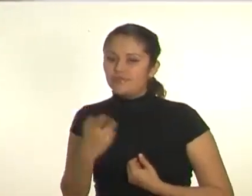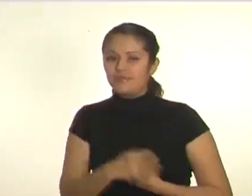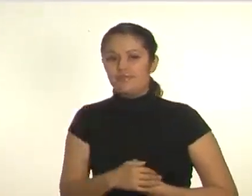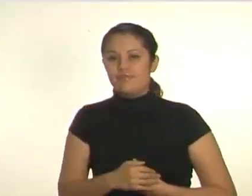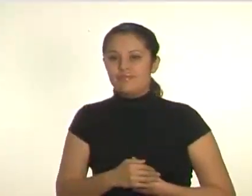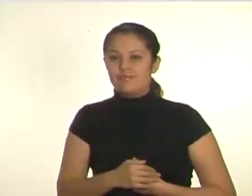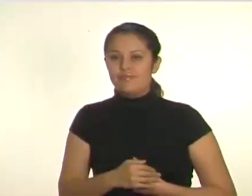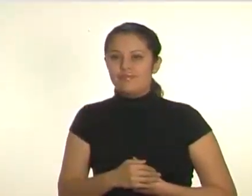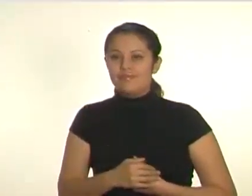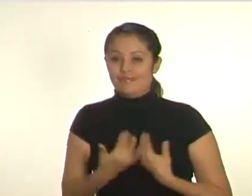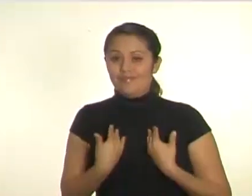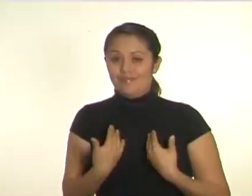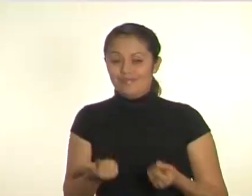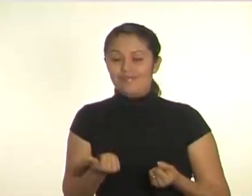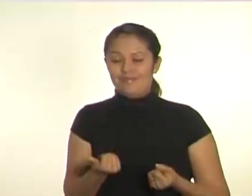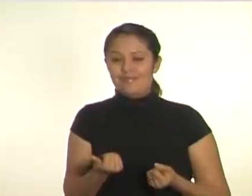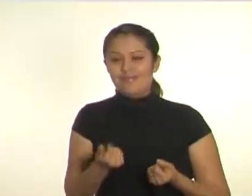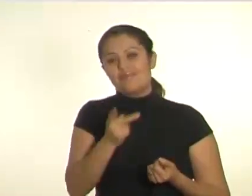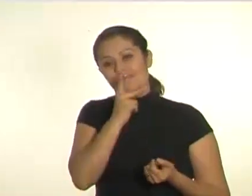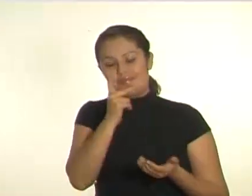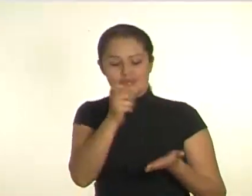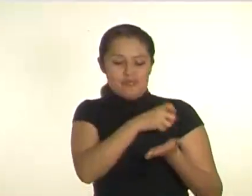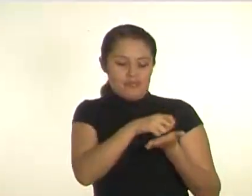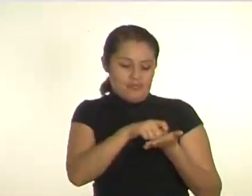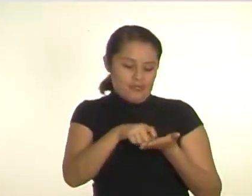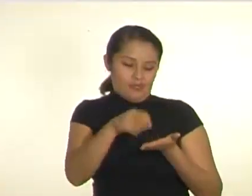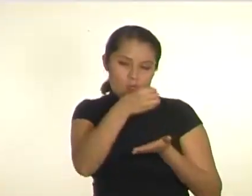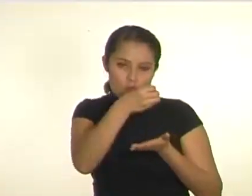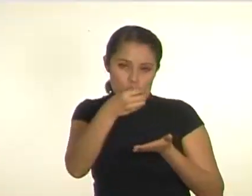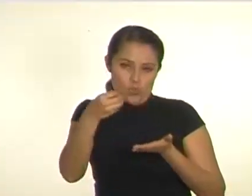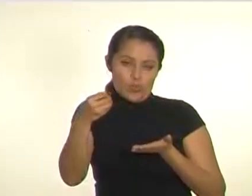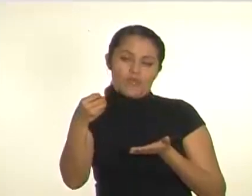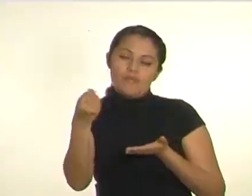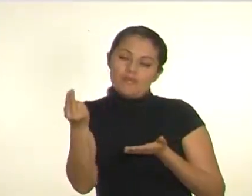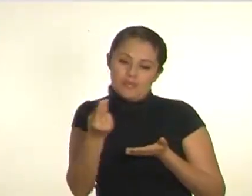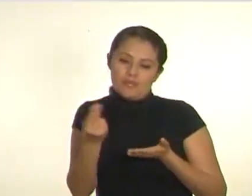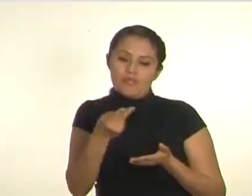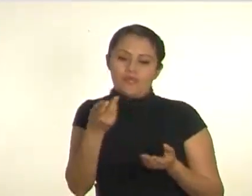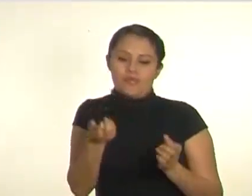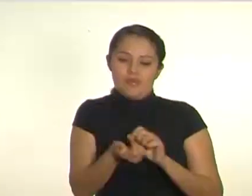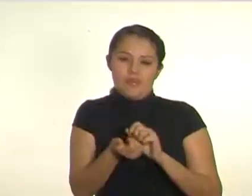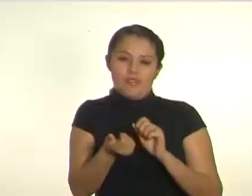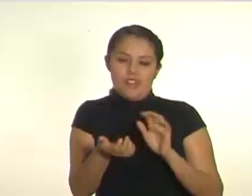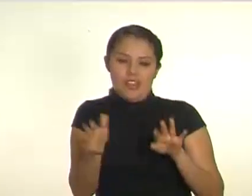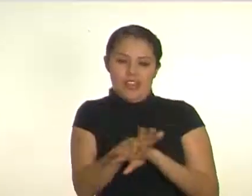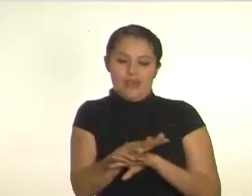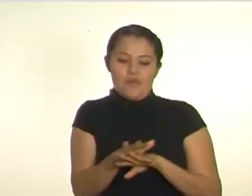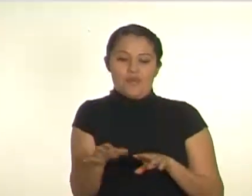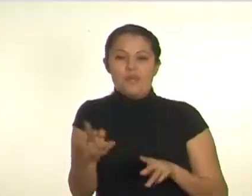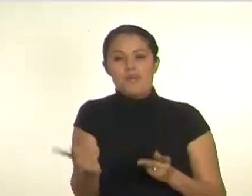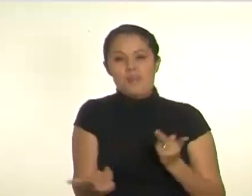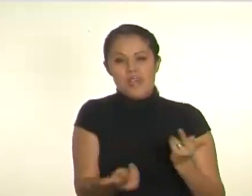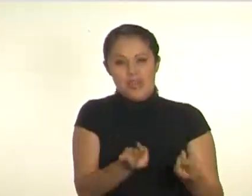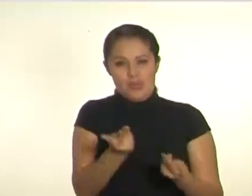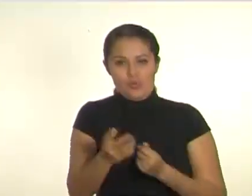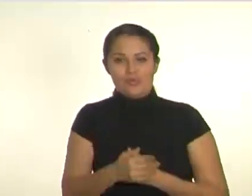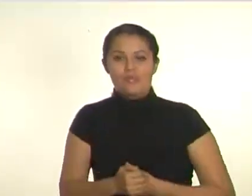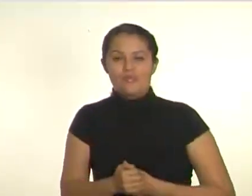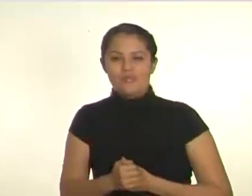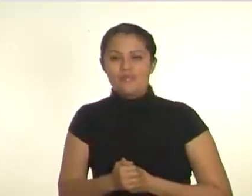la oración se tiene que convertir a pregunta. Ahora, después de estos